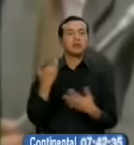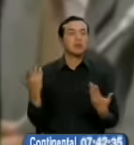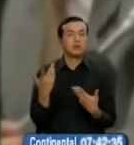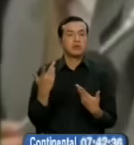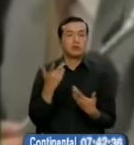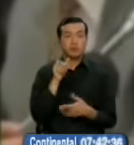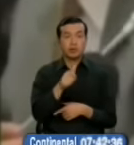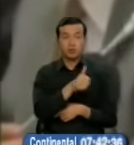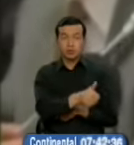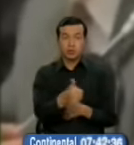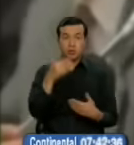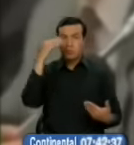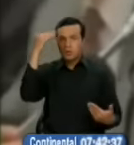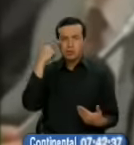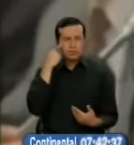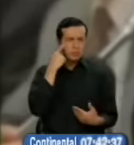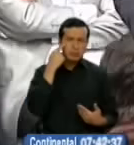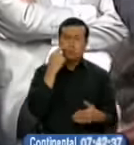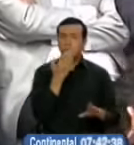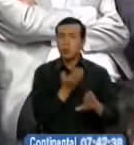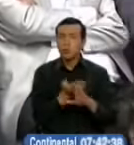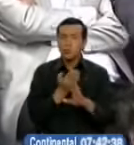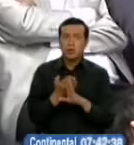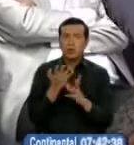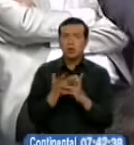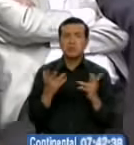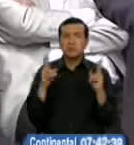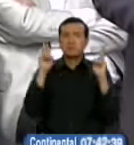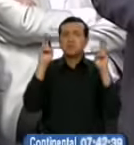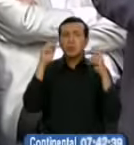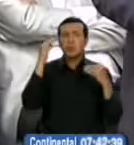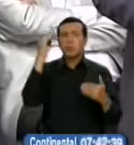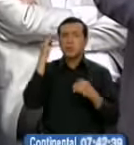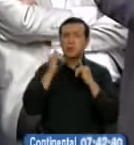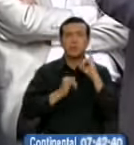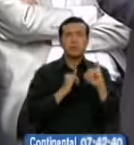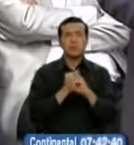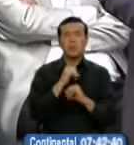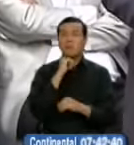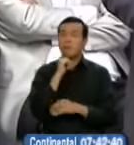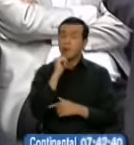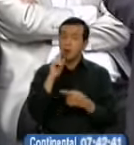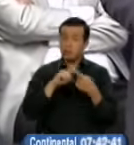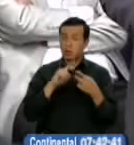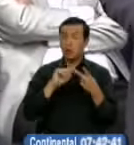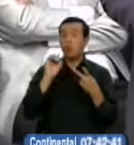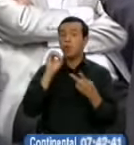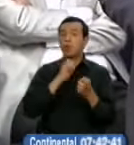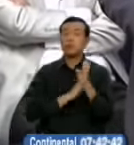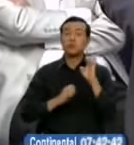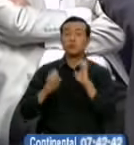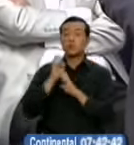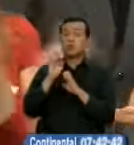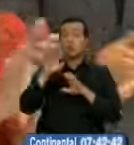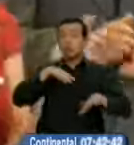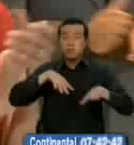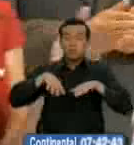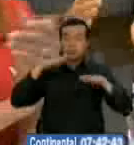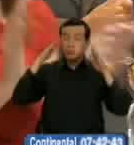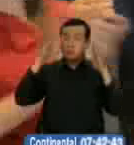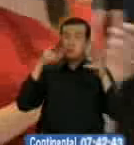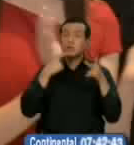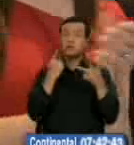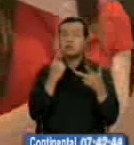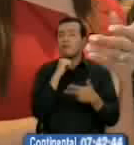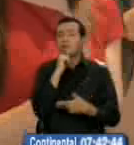estos actores políticos dejan en el aire propuestas y argumentos sobre la política internacional o cómo reestructurar las políticas públicas. Dice